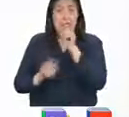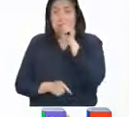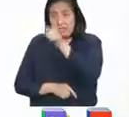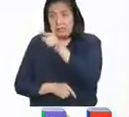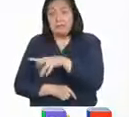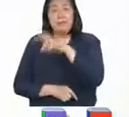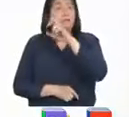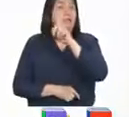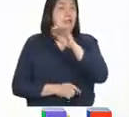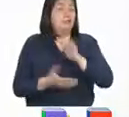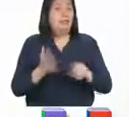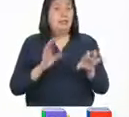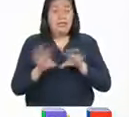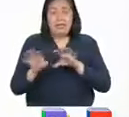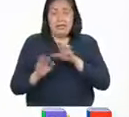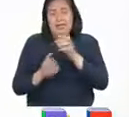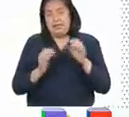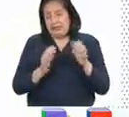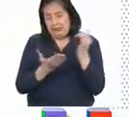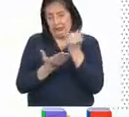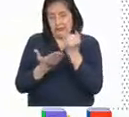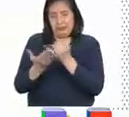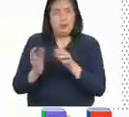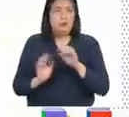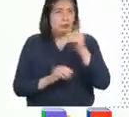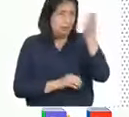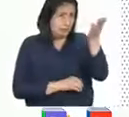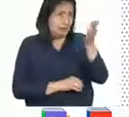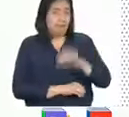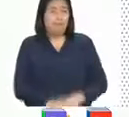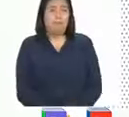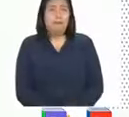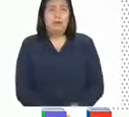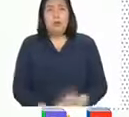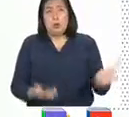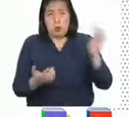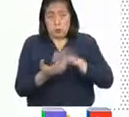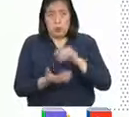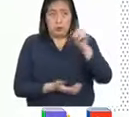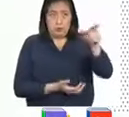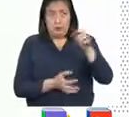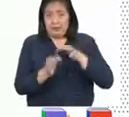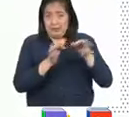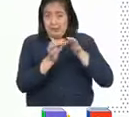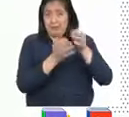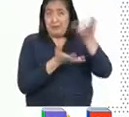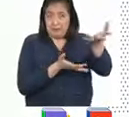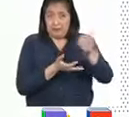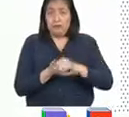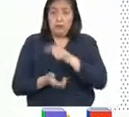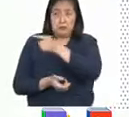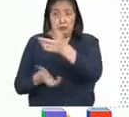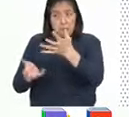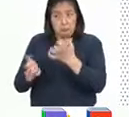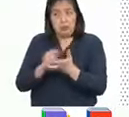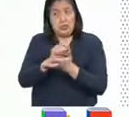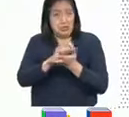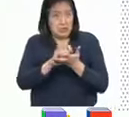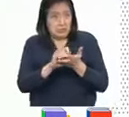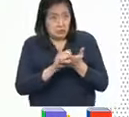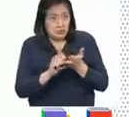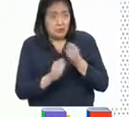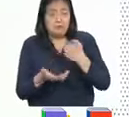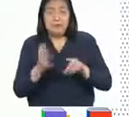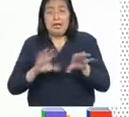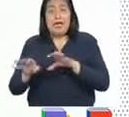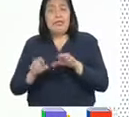ti también, Patricia, a que lo intenten. Aquí están nuevamente las indicaciones por si quieren anotarlas